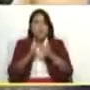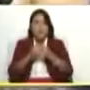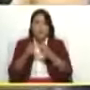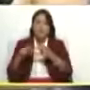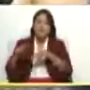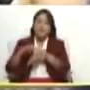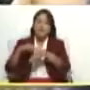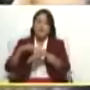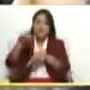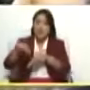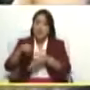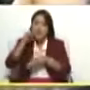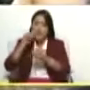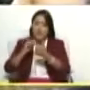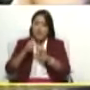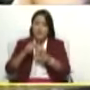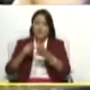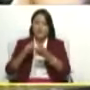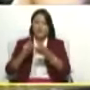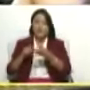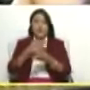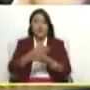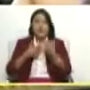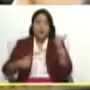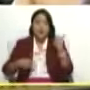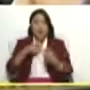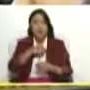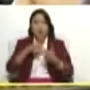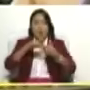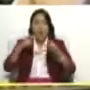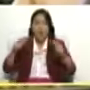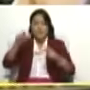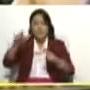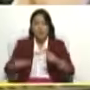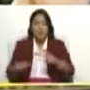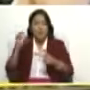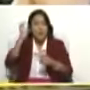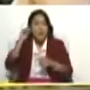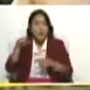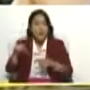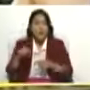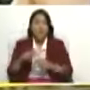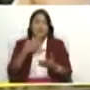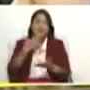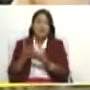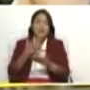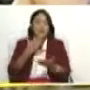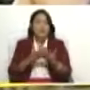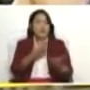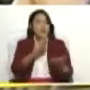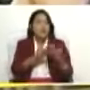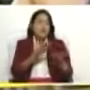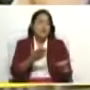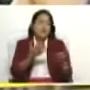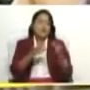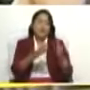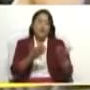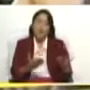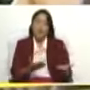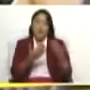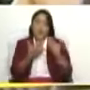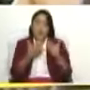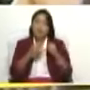bandonado a la presidenta del comité olímpico María Soto y queremos que todavía siga creyendo en nosotros que nos siga